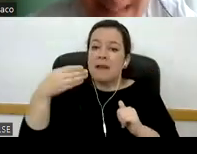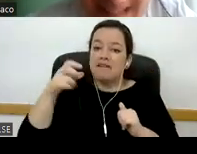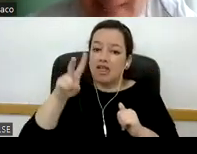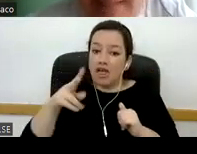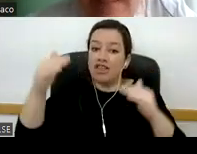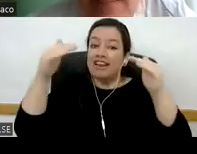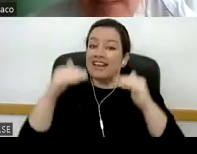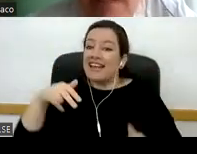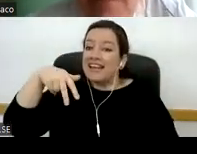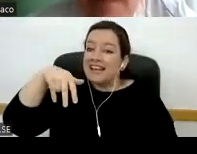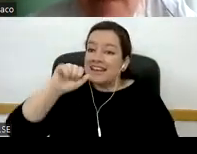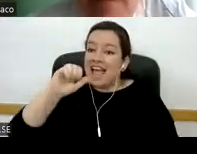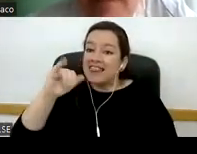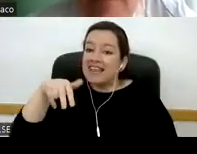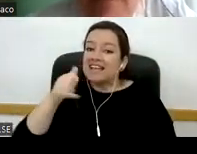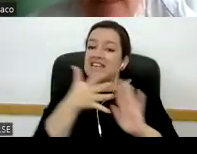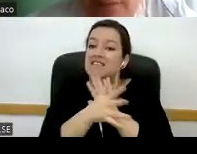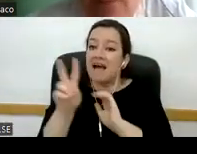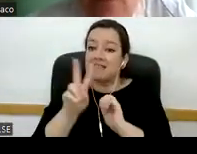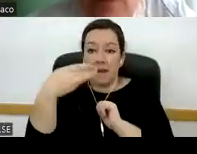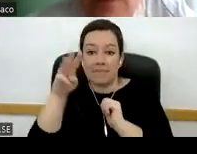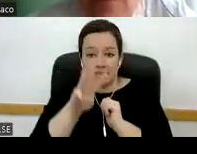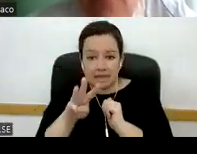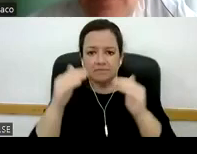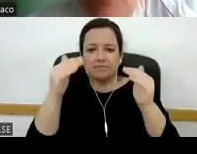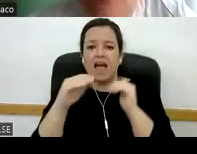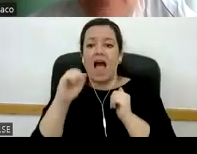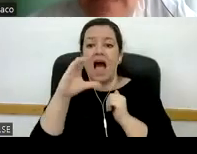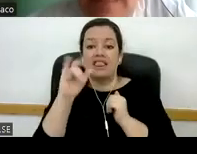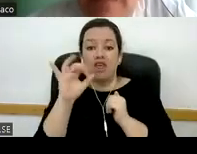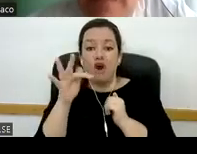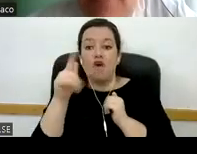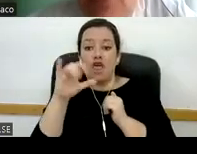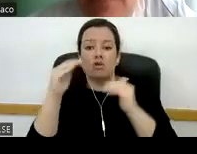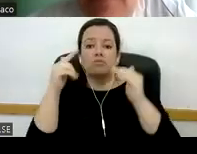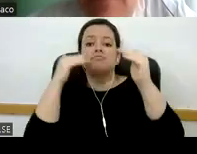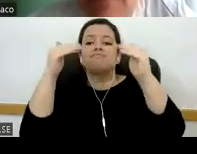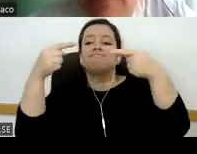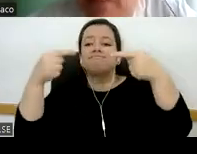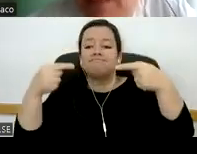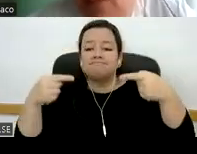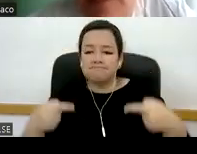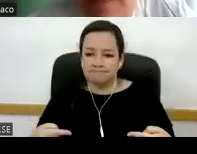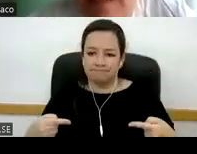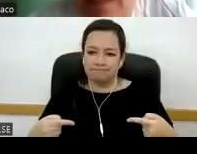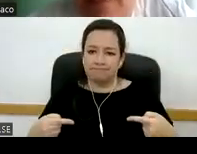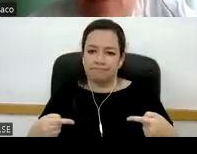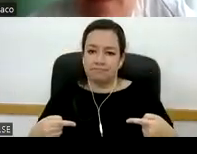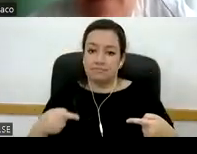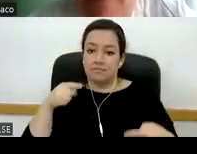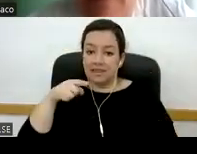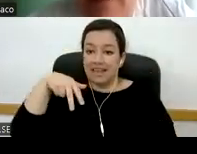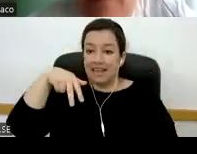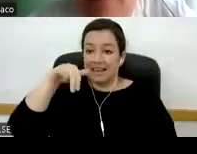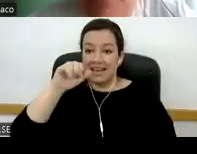B12, la niacina, la vitamina B3, el ácido fólico, el ácido pantoténico y la biotina. Aquí os diría que tanto